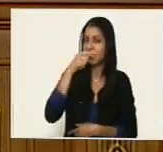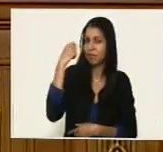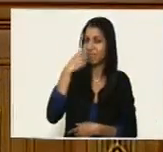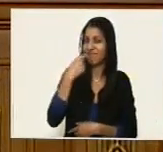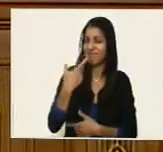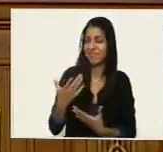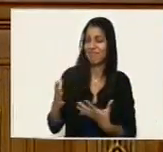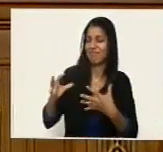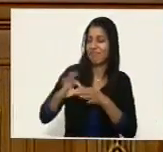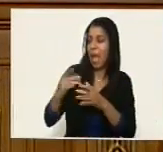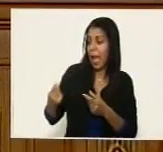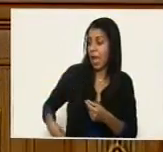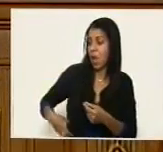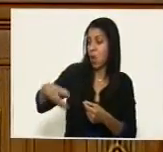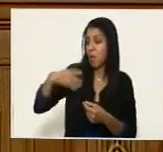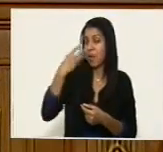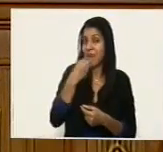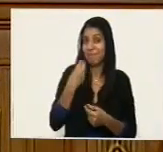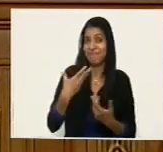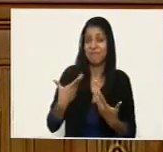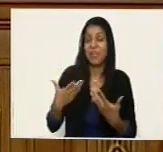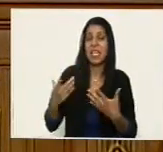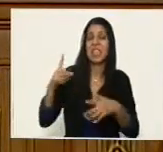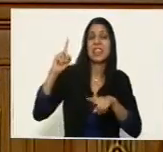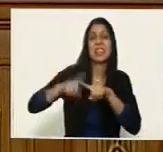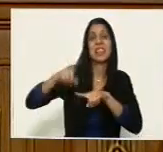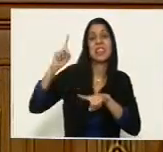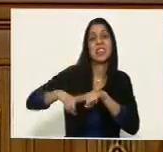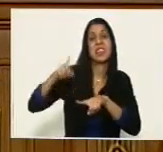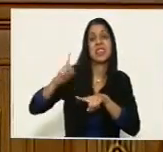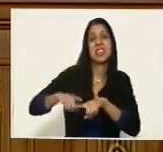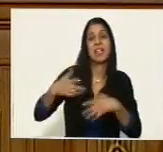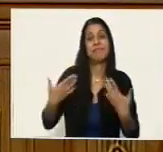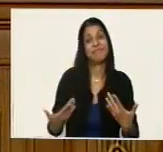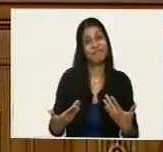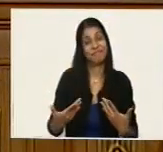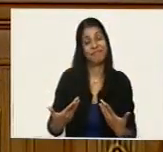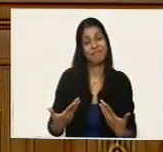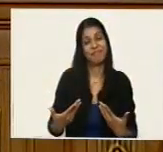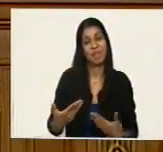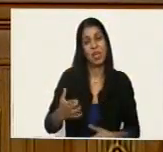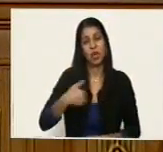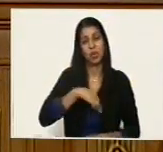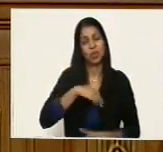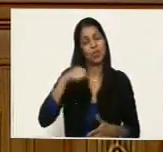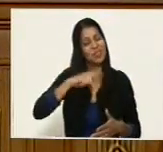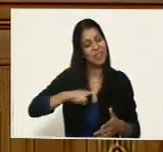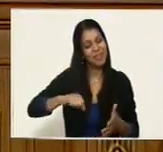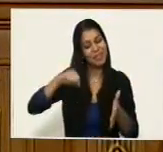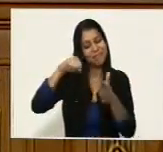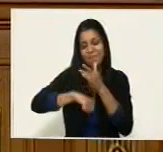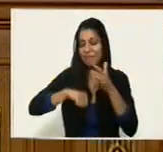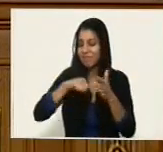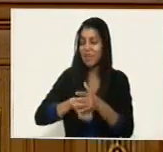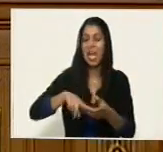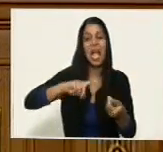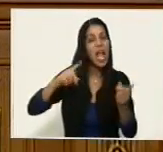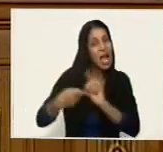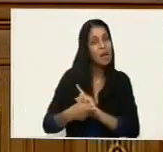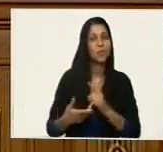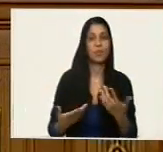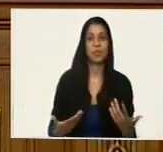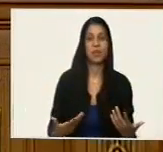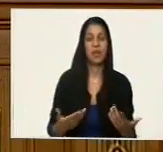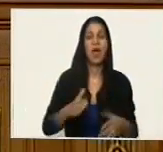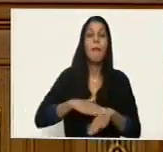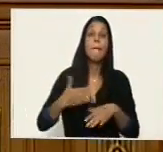una economía capitalista dependiente. Y son cosas para pensar, ¿no? Tenemos que luchar para superar eso.